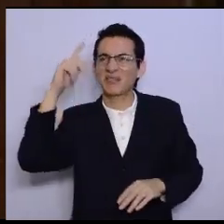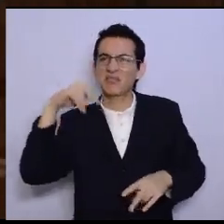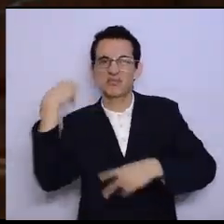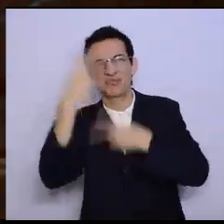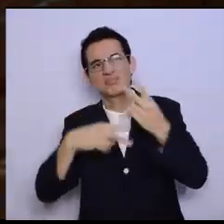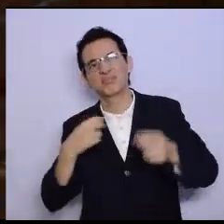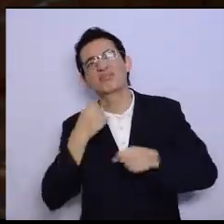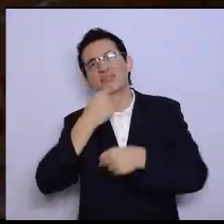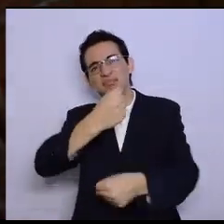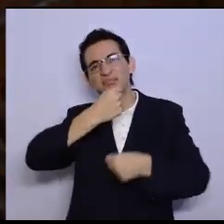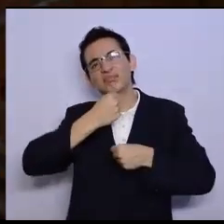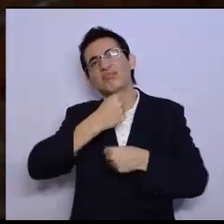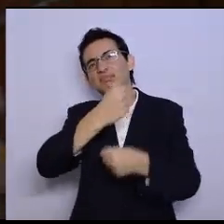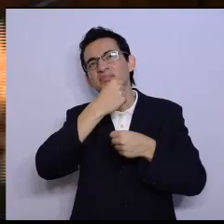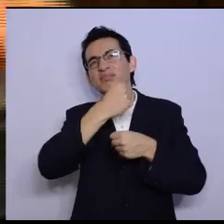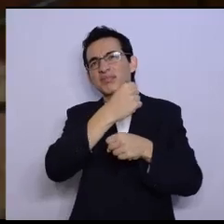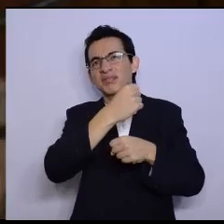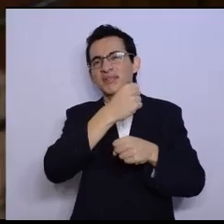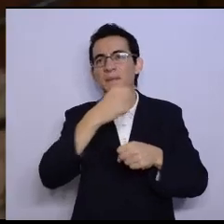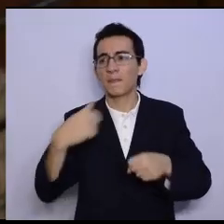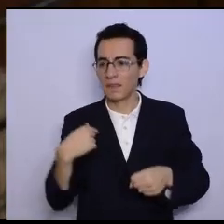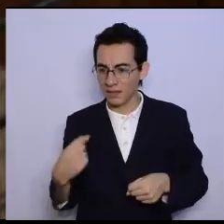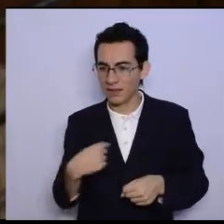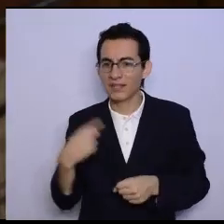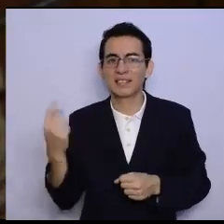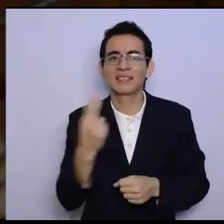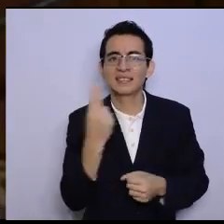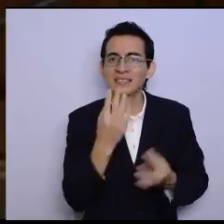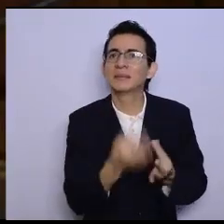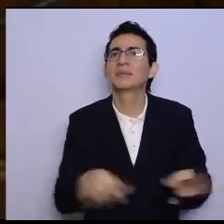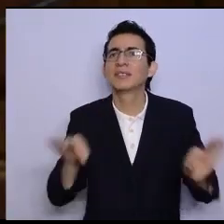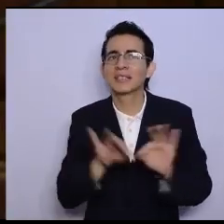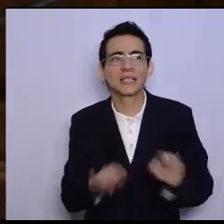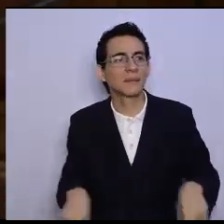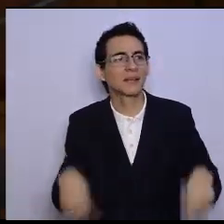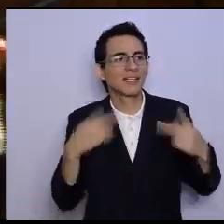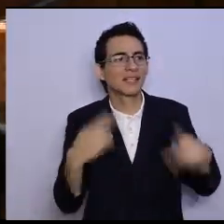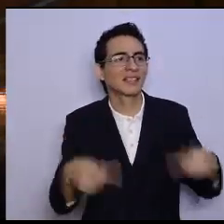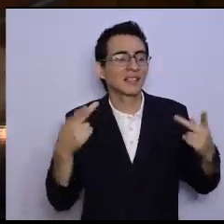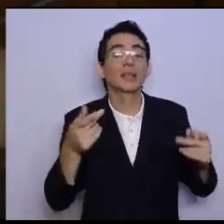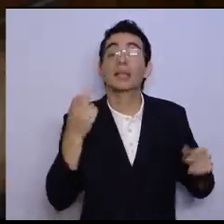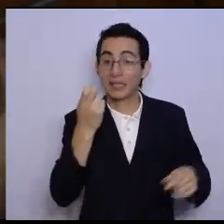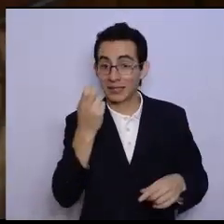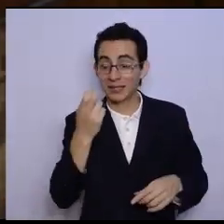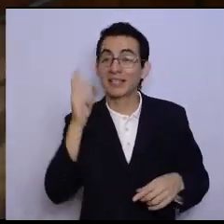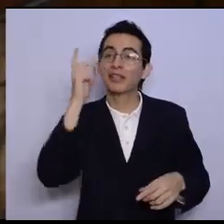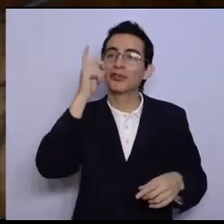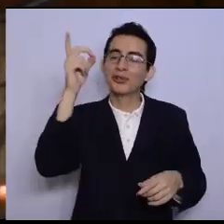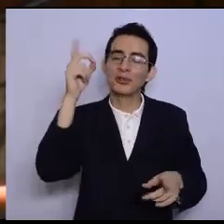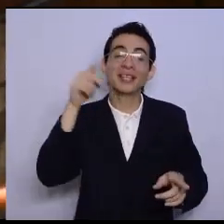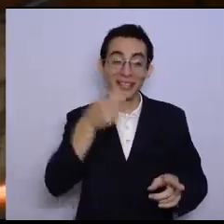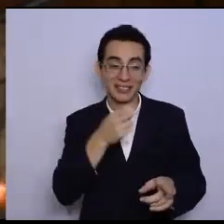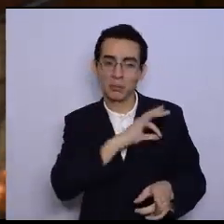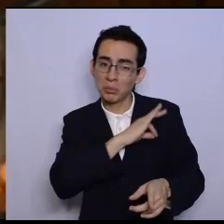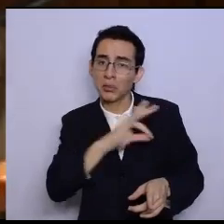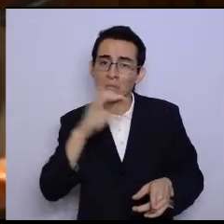Entonces tú estás ahí que necesitas vender porque si no tu negocio se va abajo. Y ahí es donde Dios puede estar probando tu